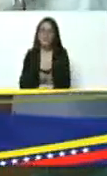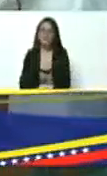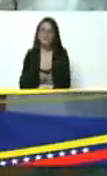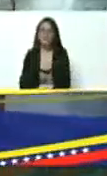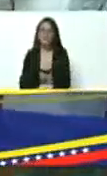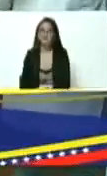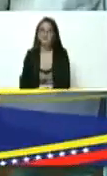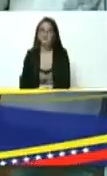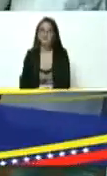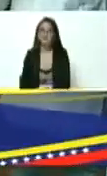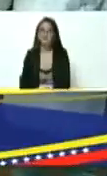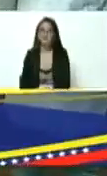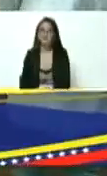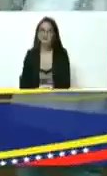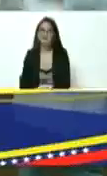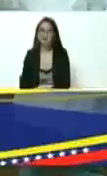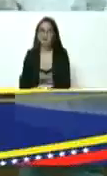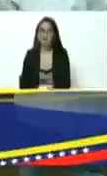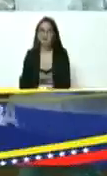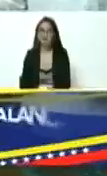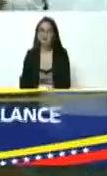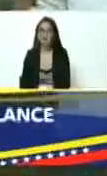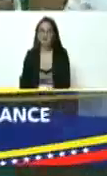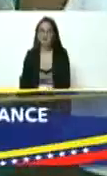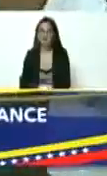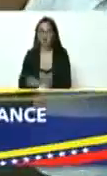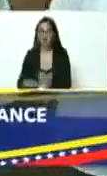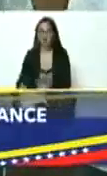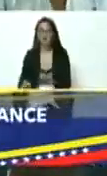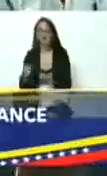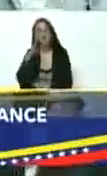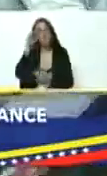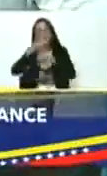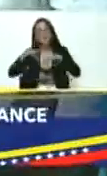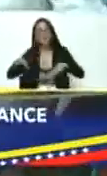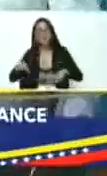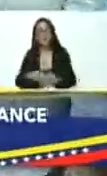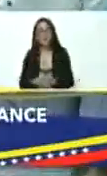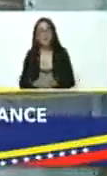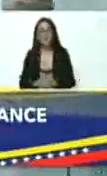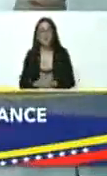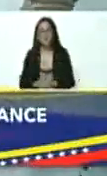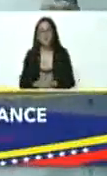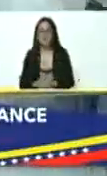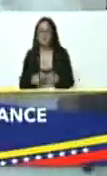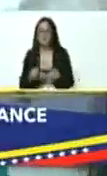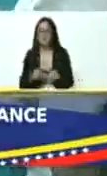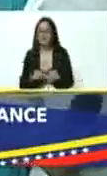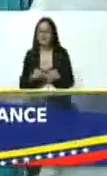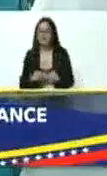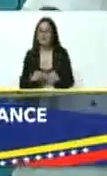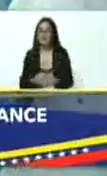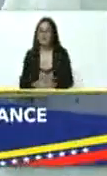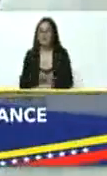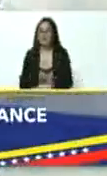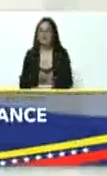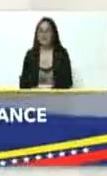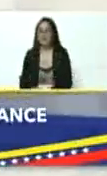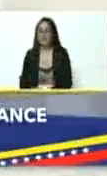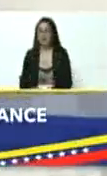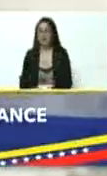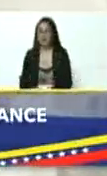Sigue en tu trabajo. Gracias, presidente. Bueno, para adelante. Que Dios los bendiga. Terán. Seguimos aquí recorriendo. Yaciel. Vamos ahora